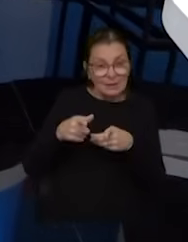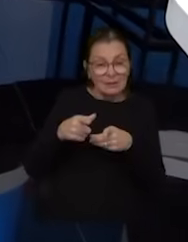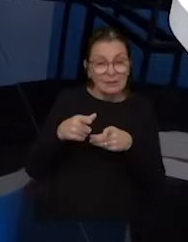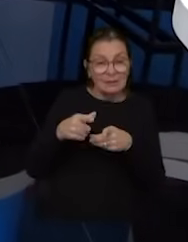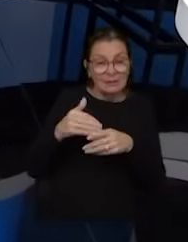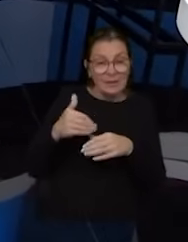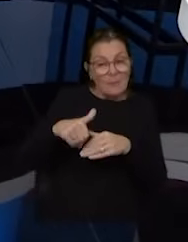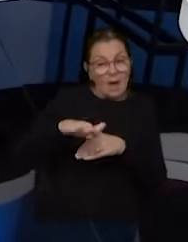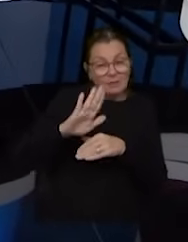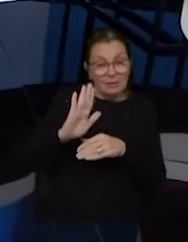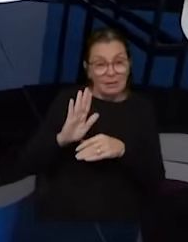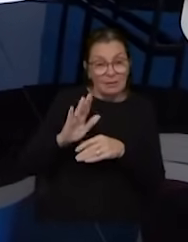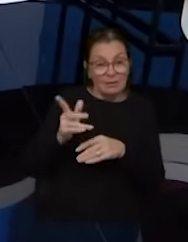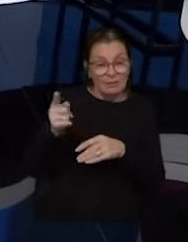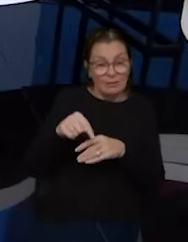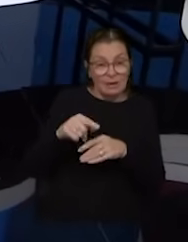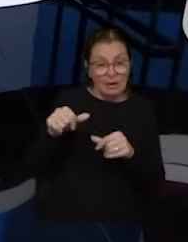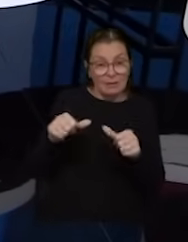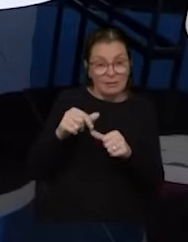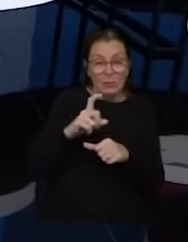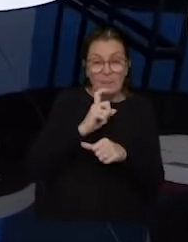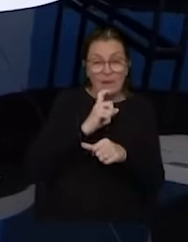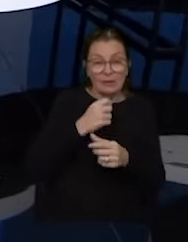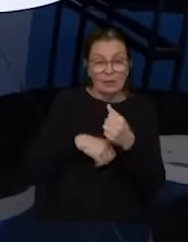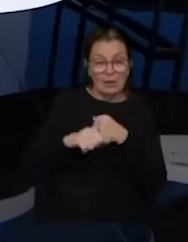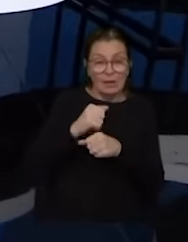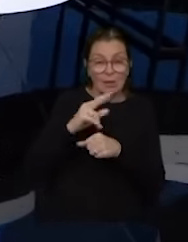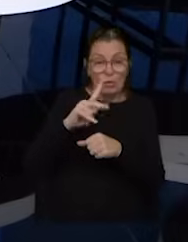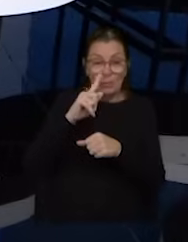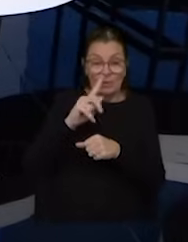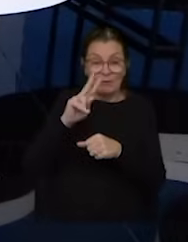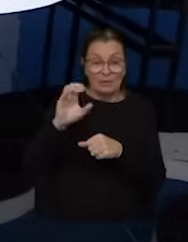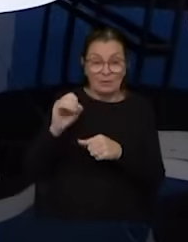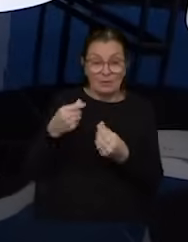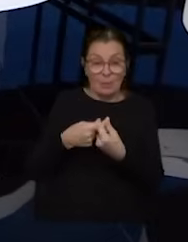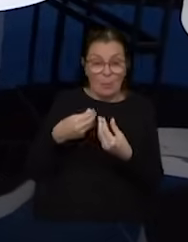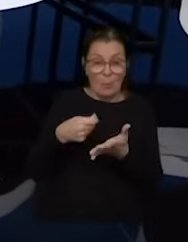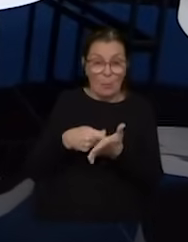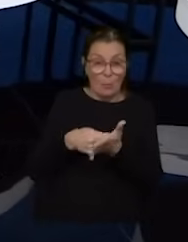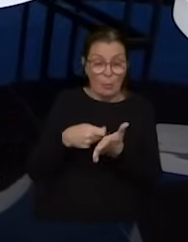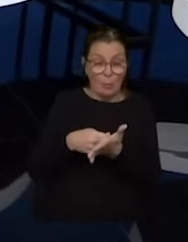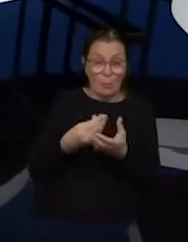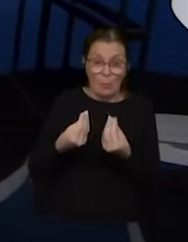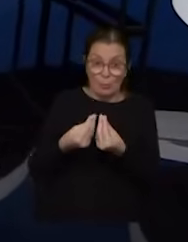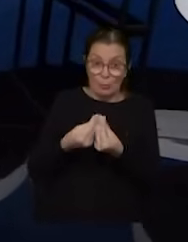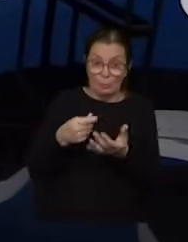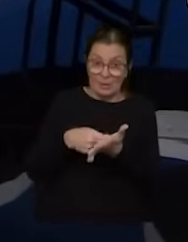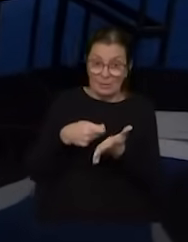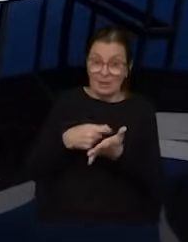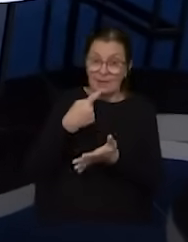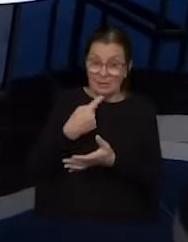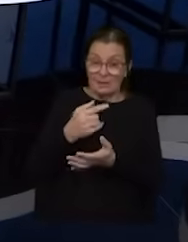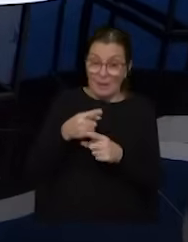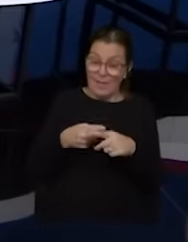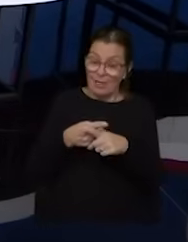pasa pasa que se viene construyendo desde marzo del año 2020 donde hay mucha plata también en el medio y hay que decirlo Esto no